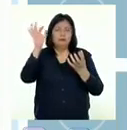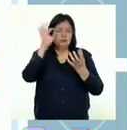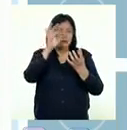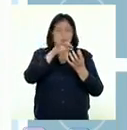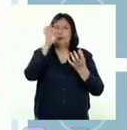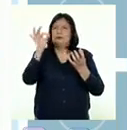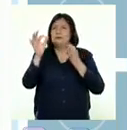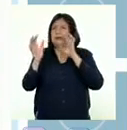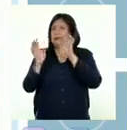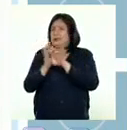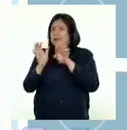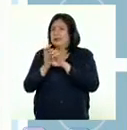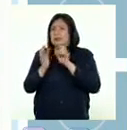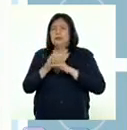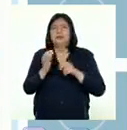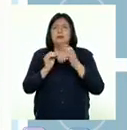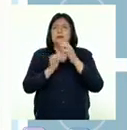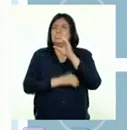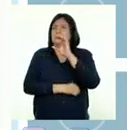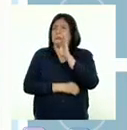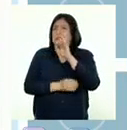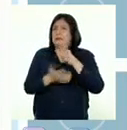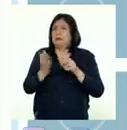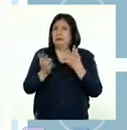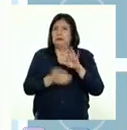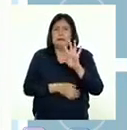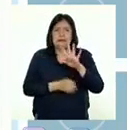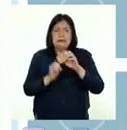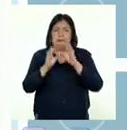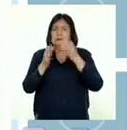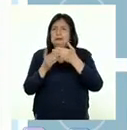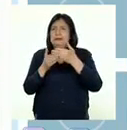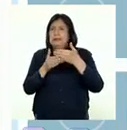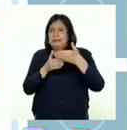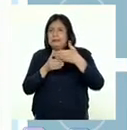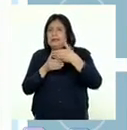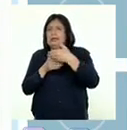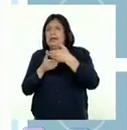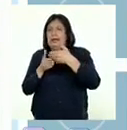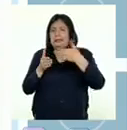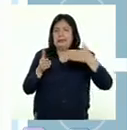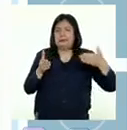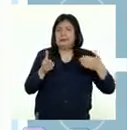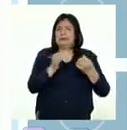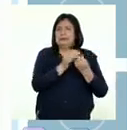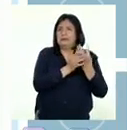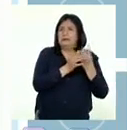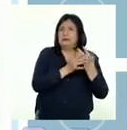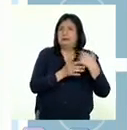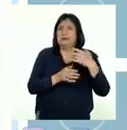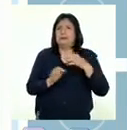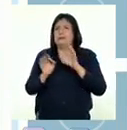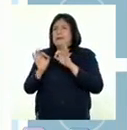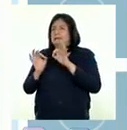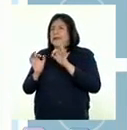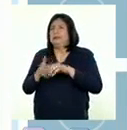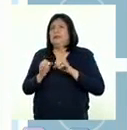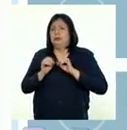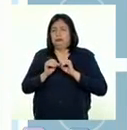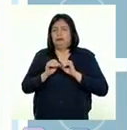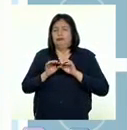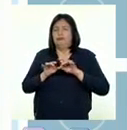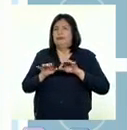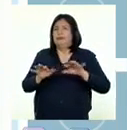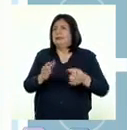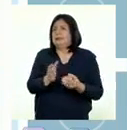florecer. Por ejemplo, en los cerezos han adelantado alrededor de 5 días su fecha de floración esperada y han puesto así en peligro su